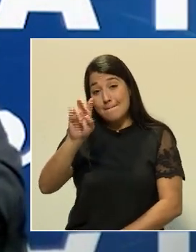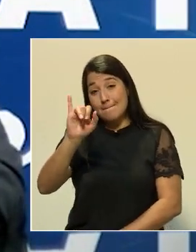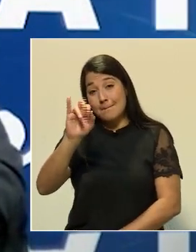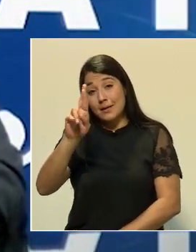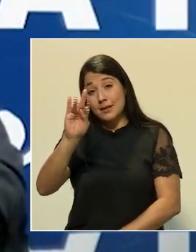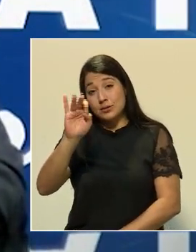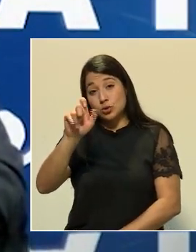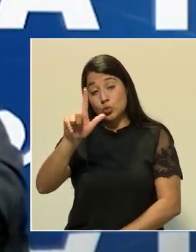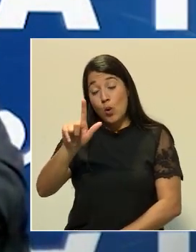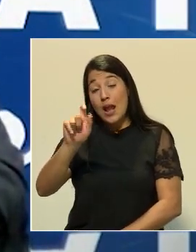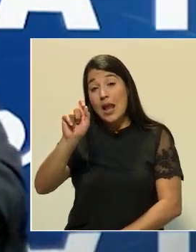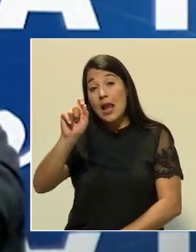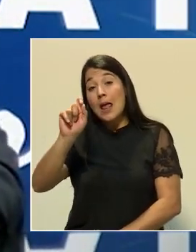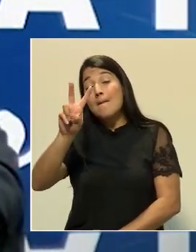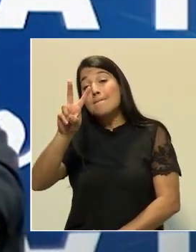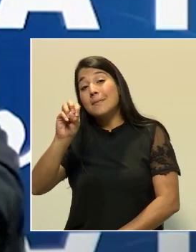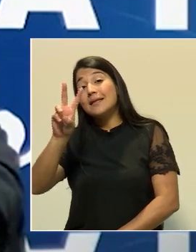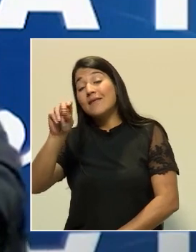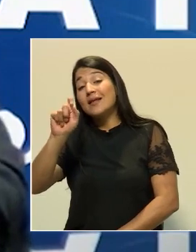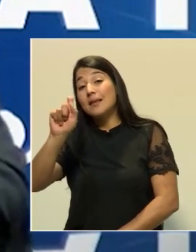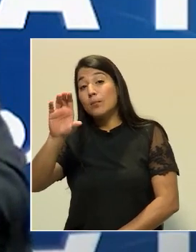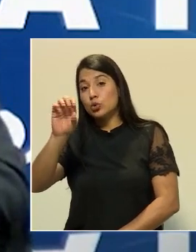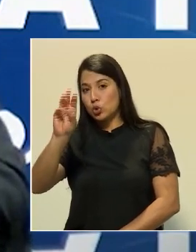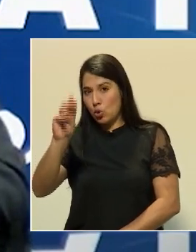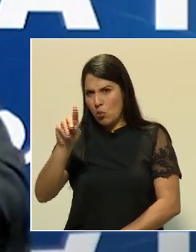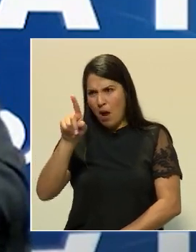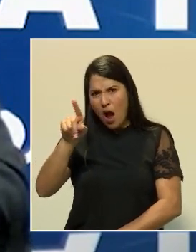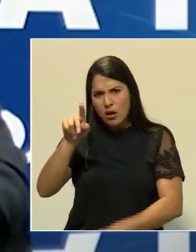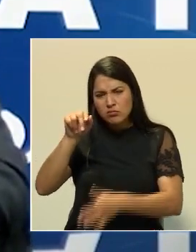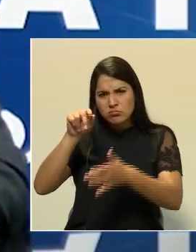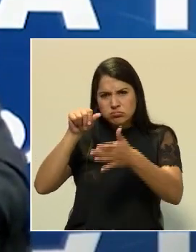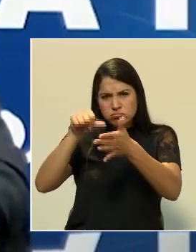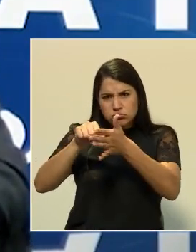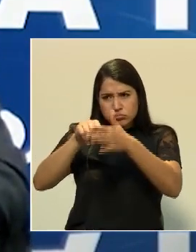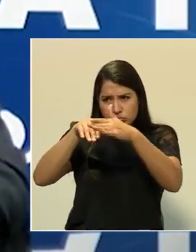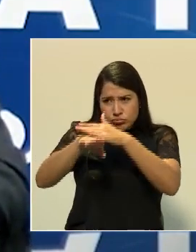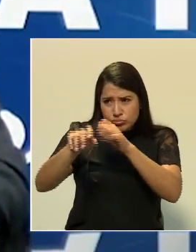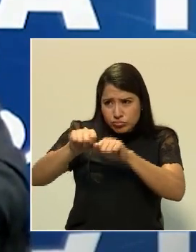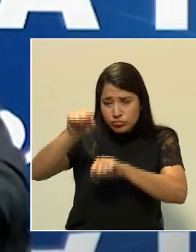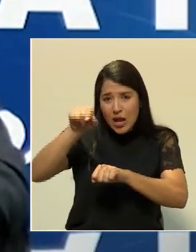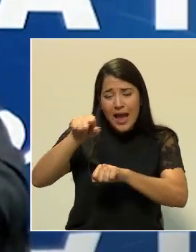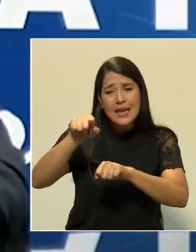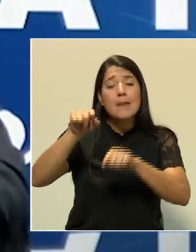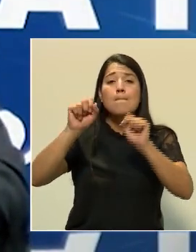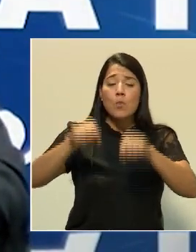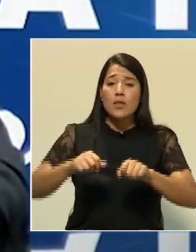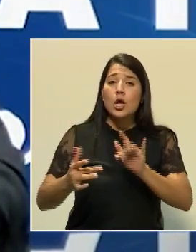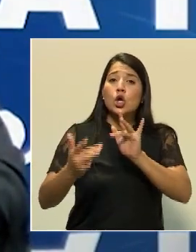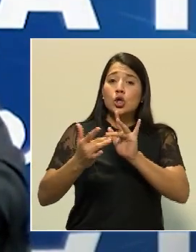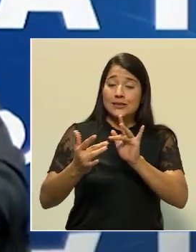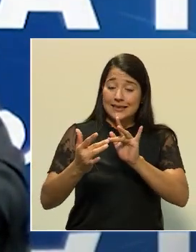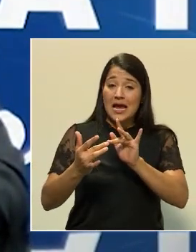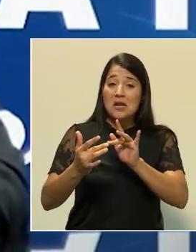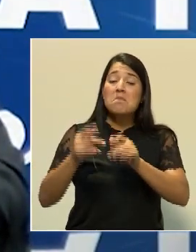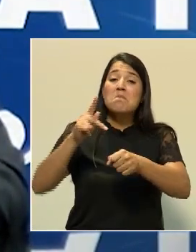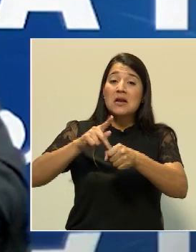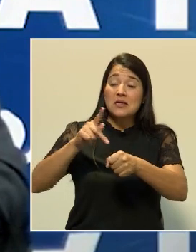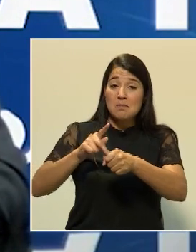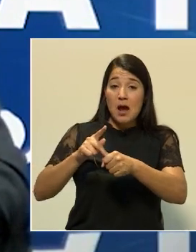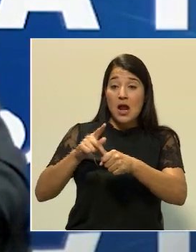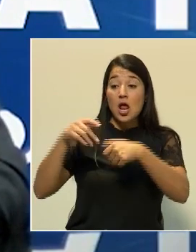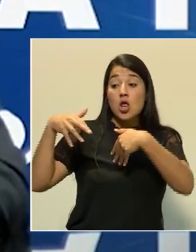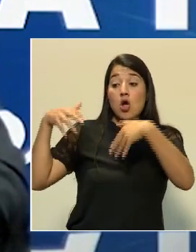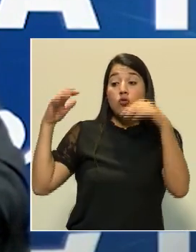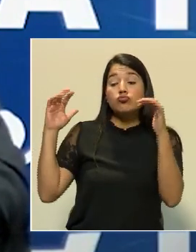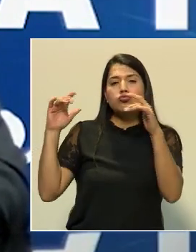www.romeriavirtual2020.com, en el cual efectivamente podemos participar de la romería virtual. Es un elemento muy sencillo que desde